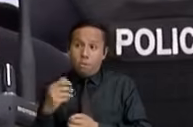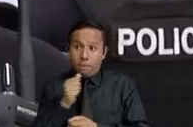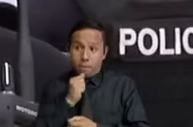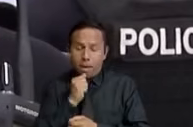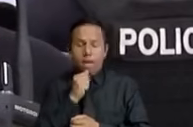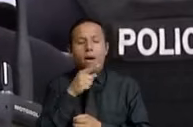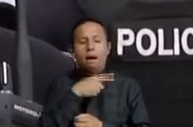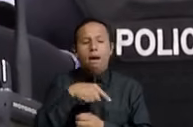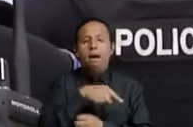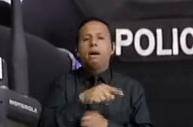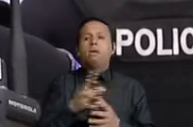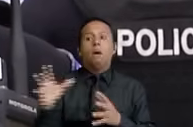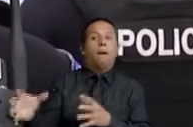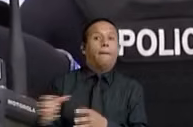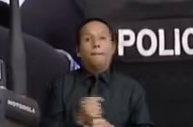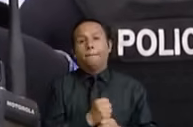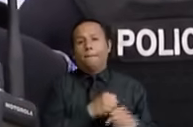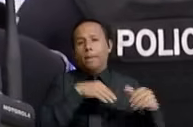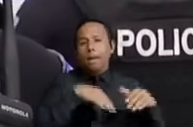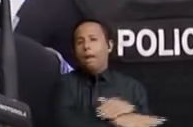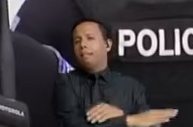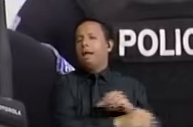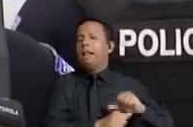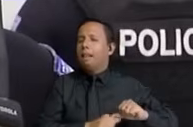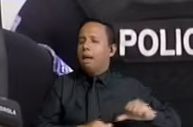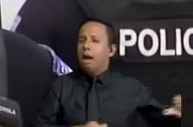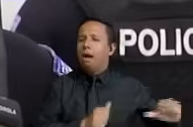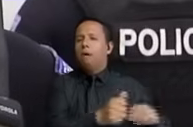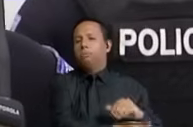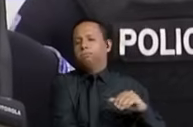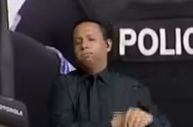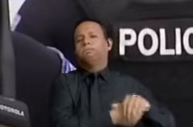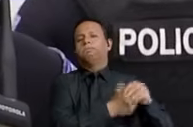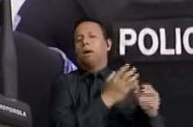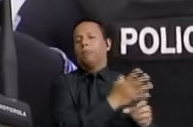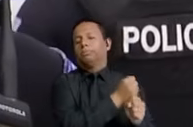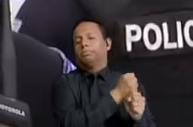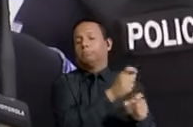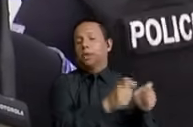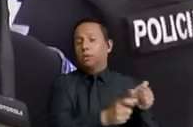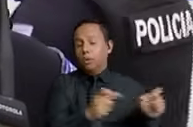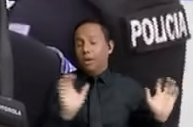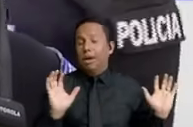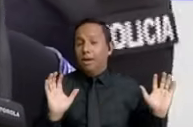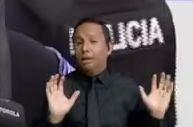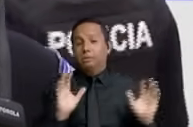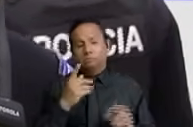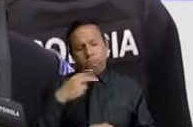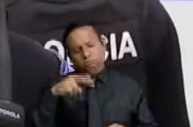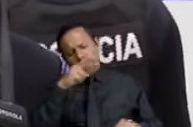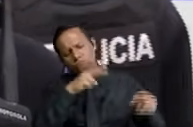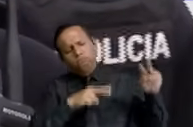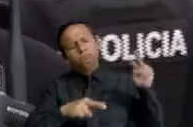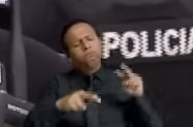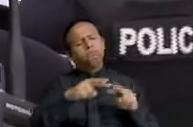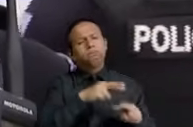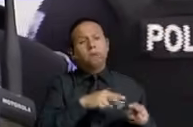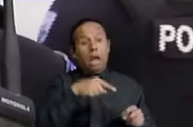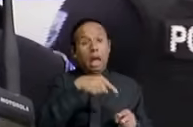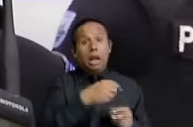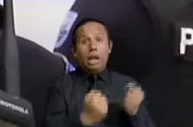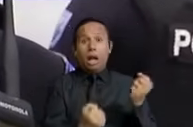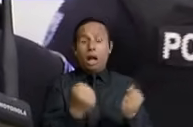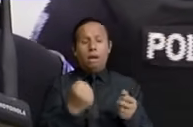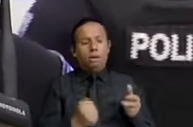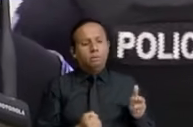sector de la ladrillera cual personal de dgi iban verificando dicho vehículo hasta que procedió a pararse